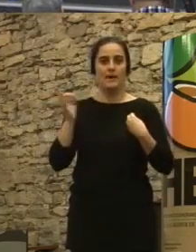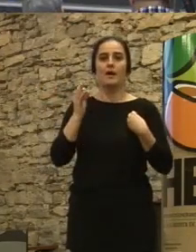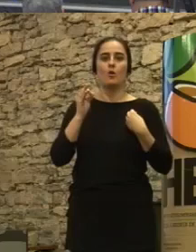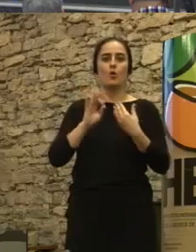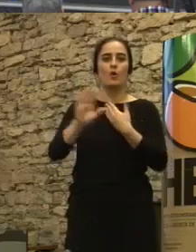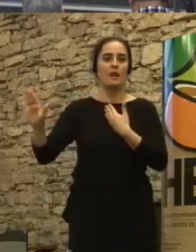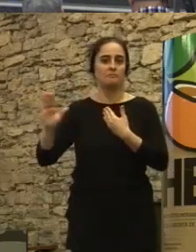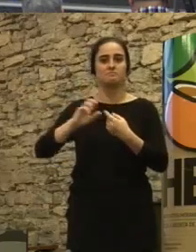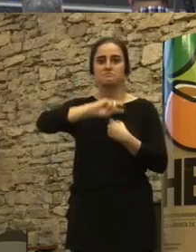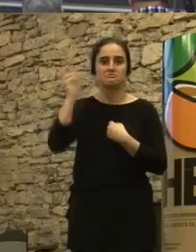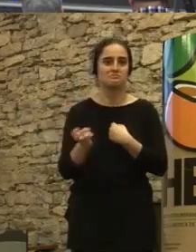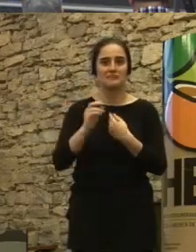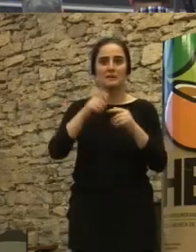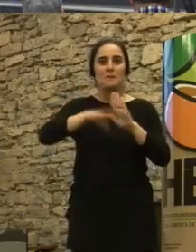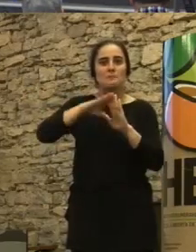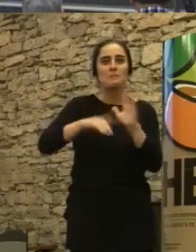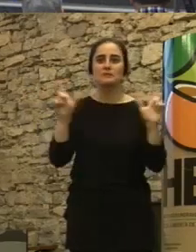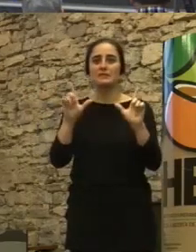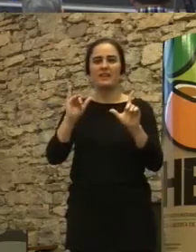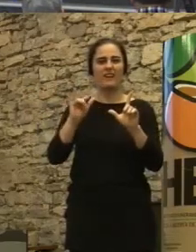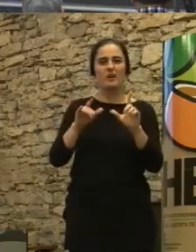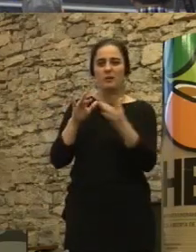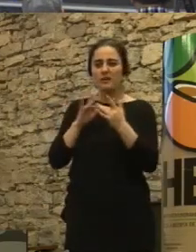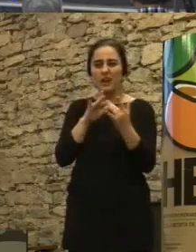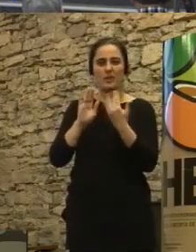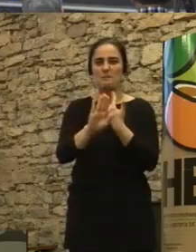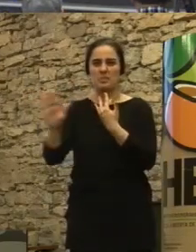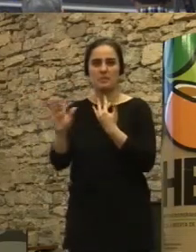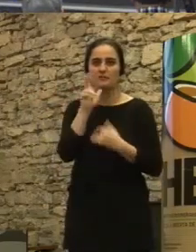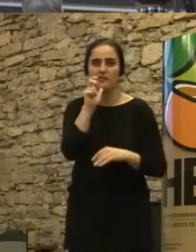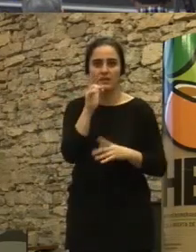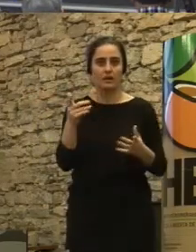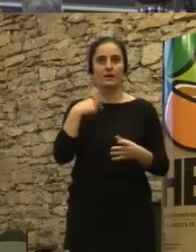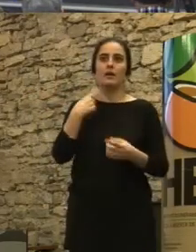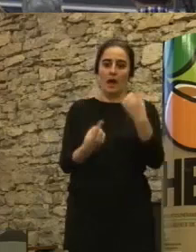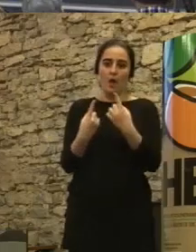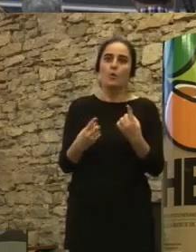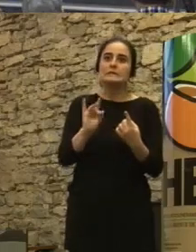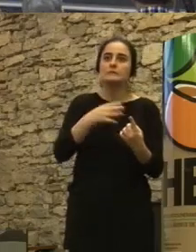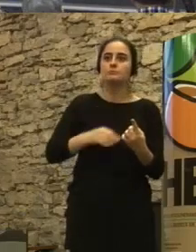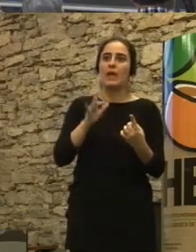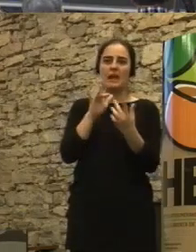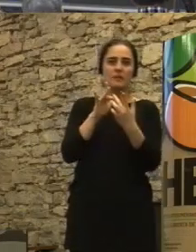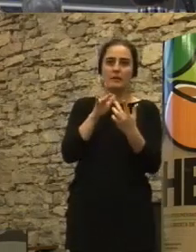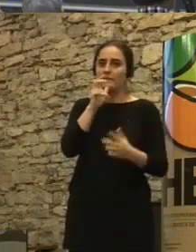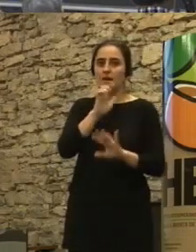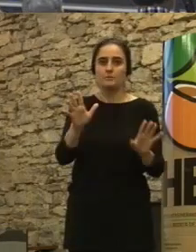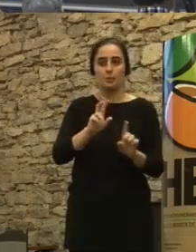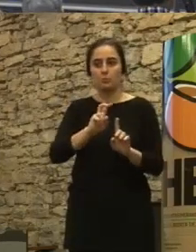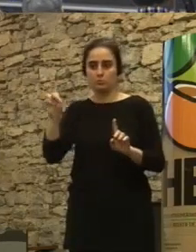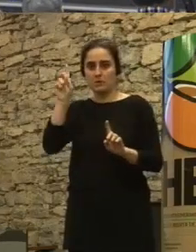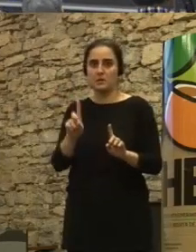decir, tormentosas casi relaciones entre vecinos, que nada tienen, en algunos casos evidentemente sí hay relaciones tormentosas, pero también